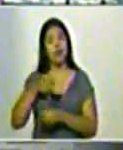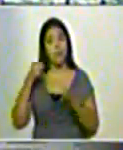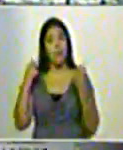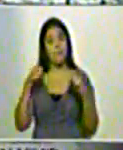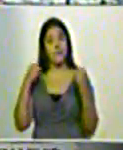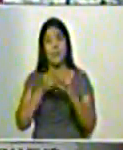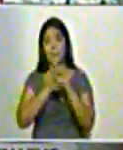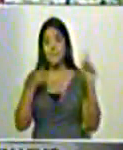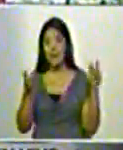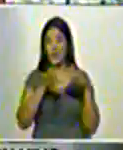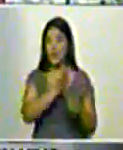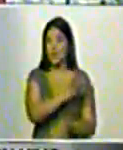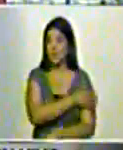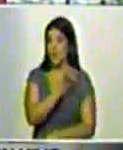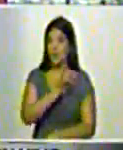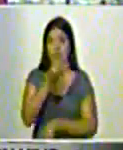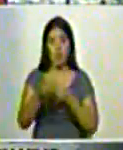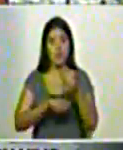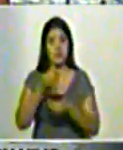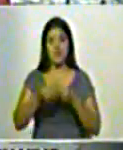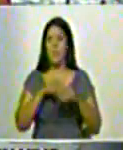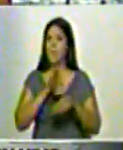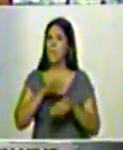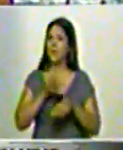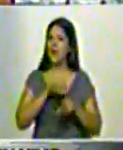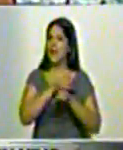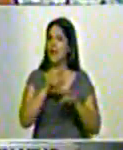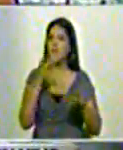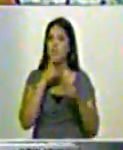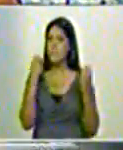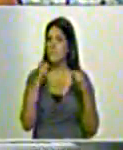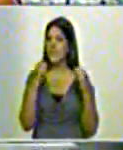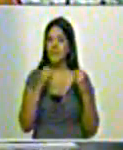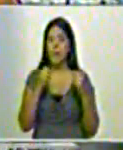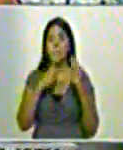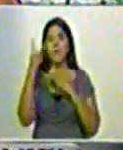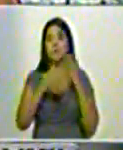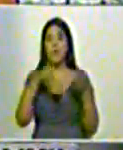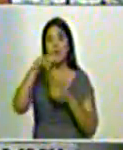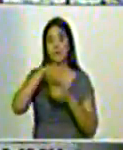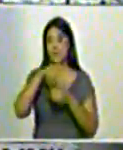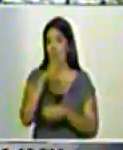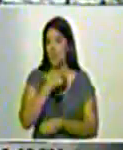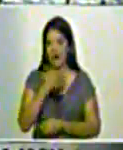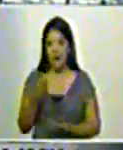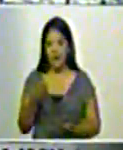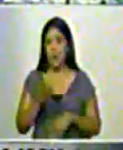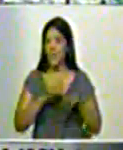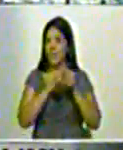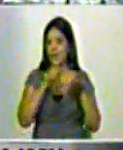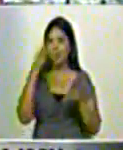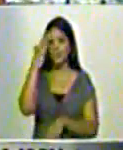MUC no lo hizo porque la MUC no está preparándose para unas elecciones. Primero porque ellos saben que van a